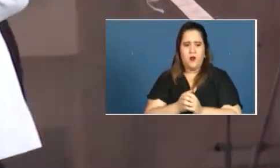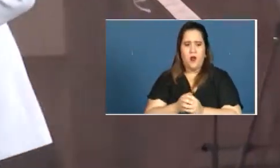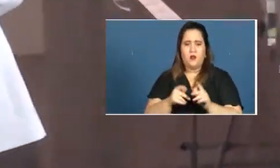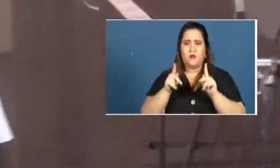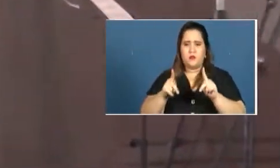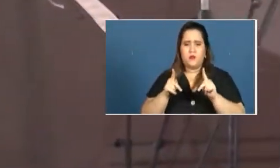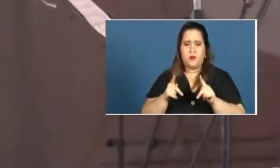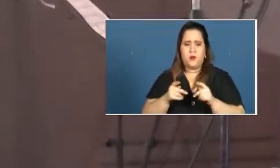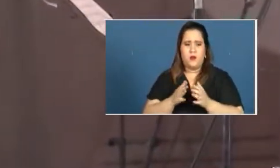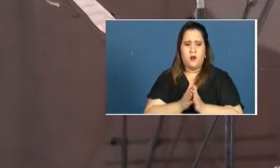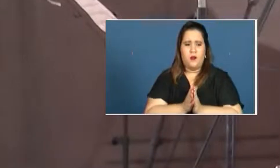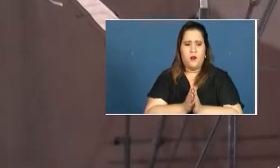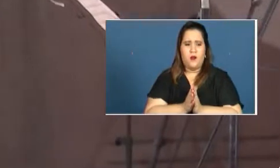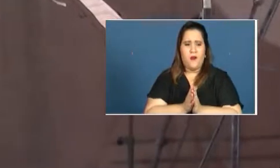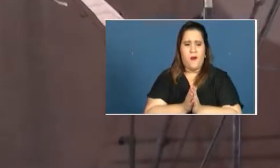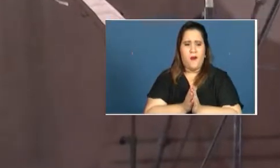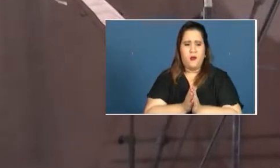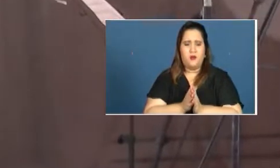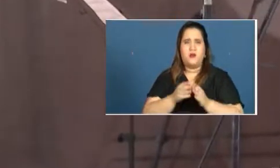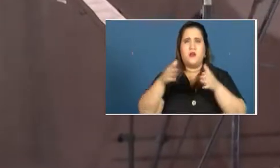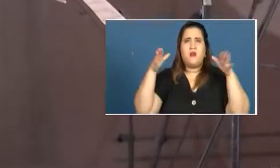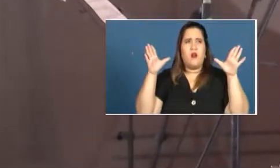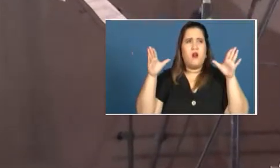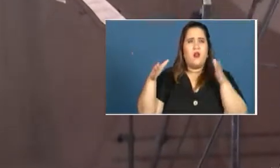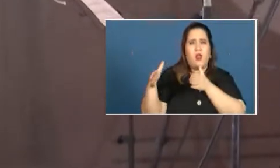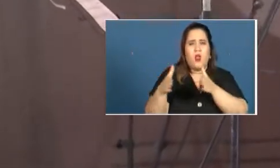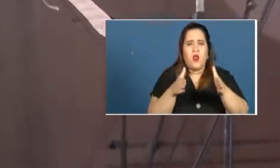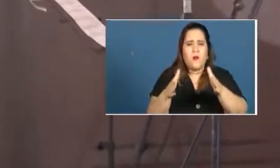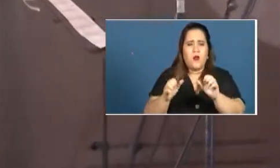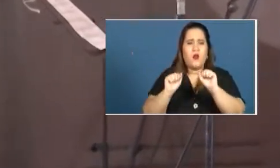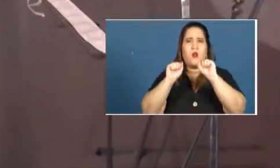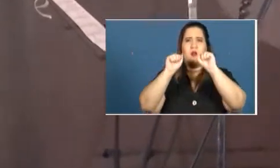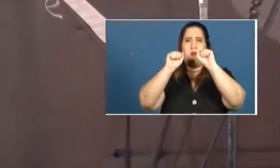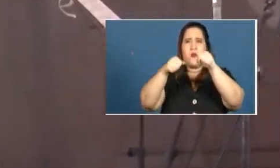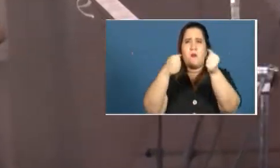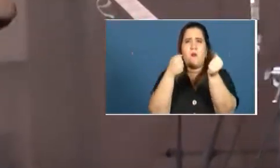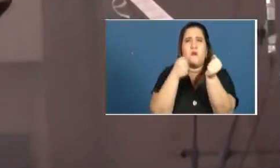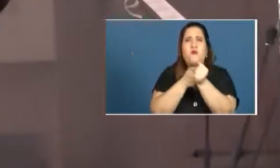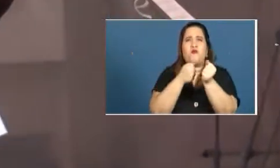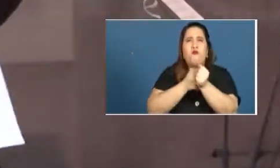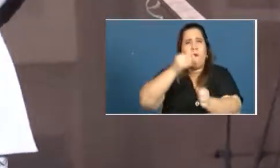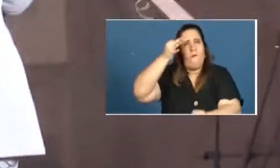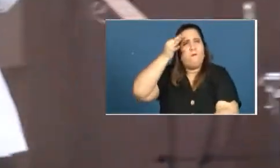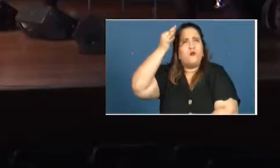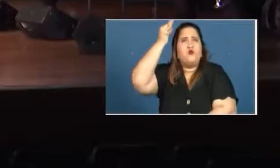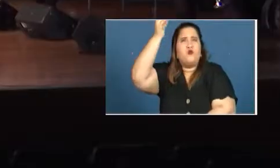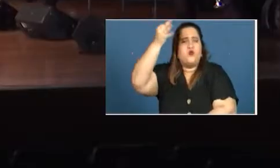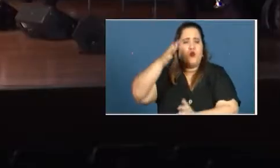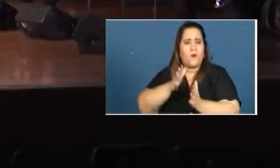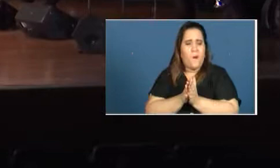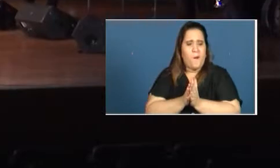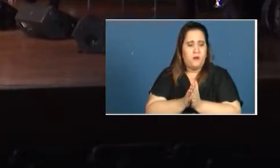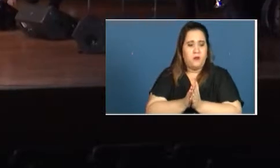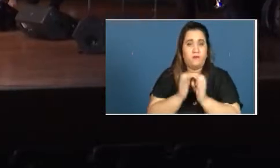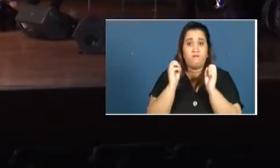nos pones esos ángeles en el camino para poder triunfar y tenemos que agarrarlo, ¿ya? Así